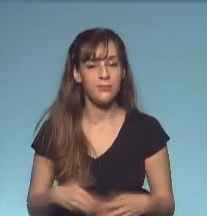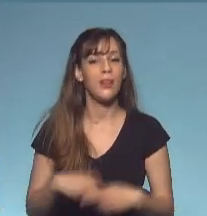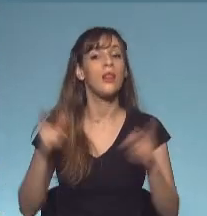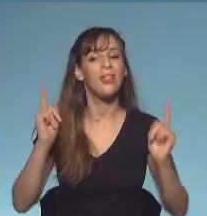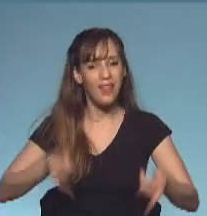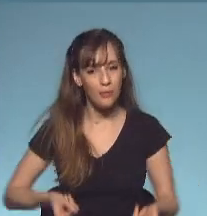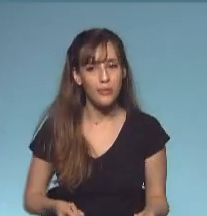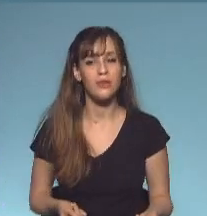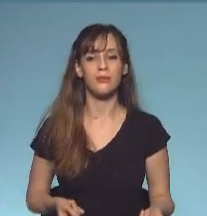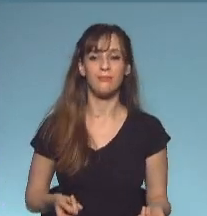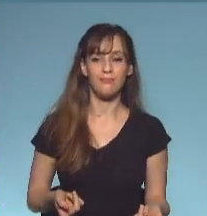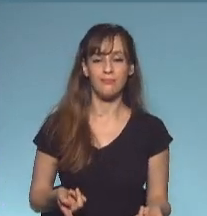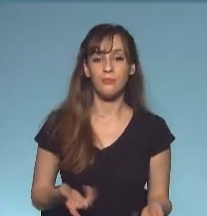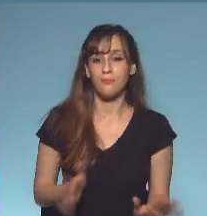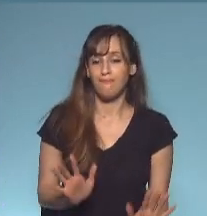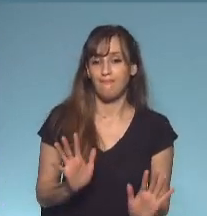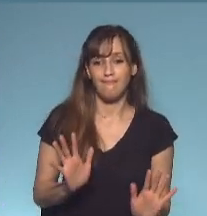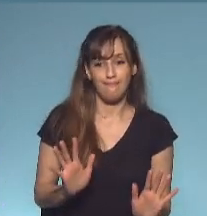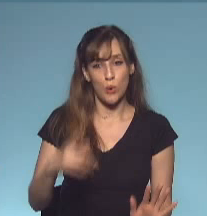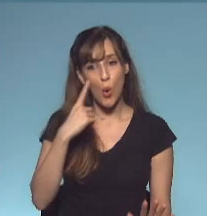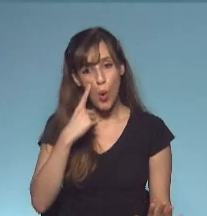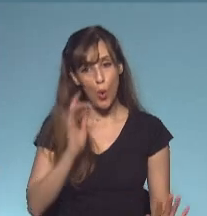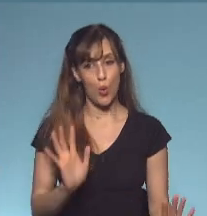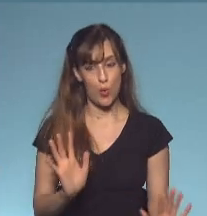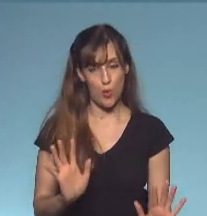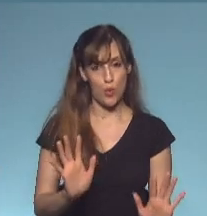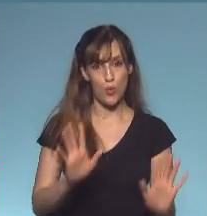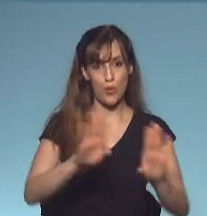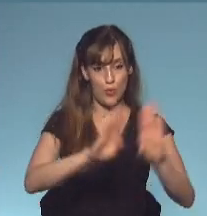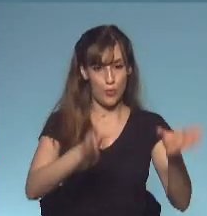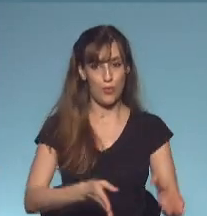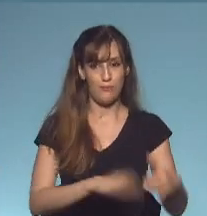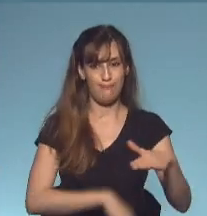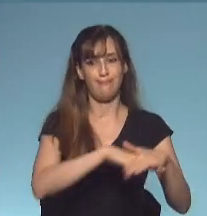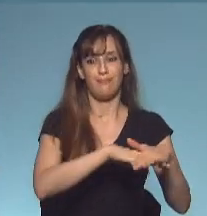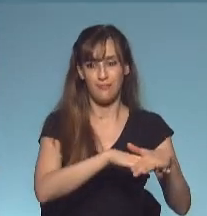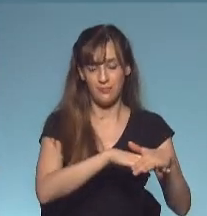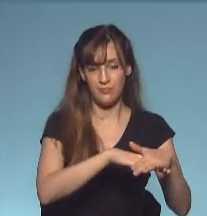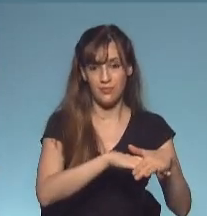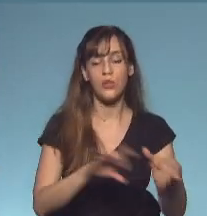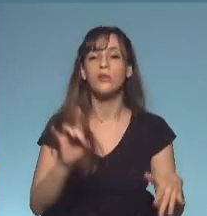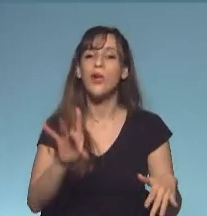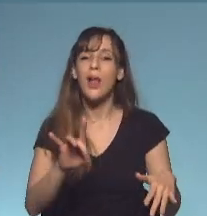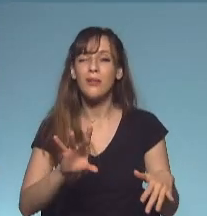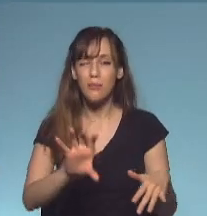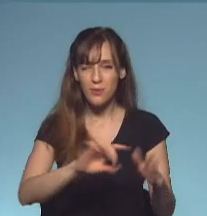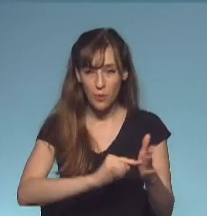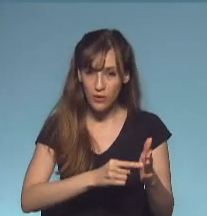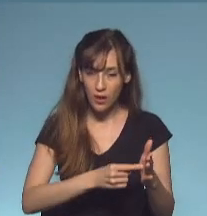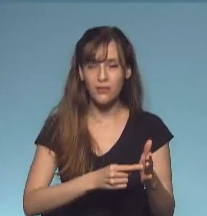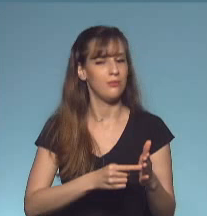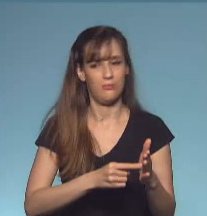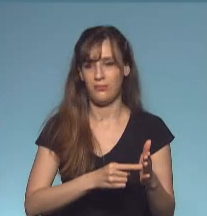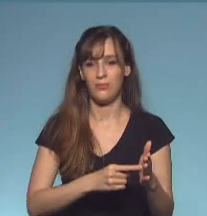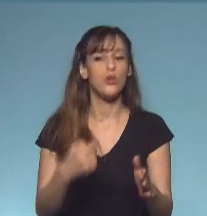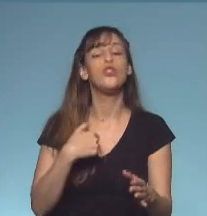corremos el peligro de que se sature el sistema sanitario, no solo de la provincia de Buenos Aires. Yo lo